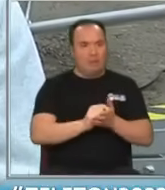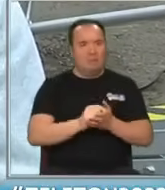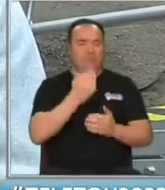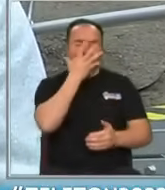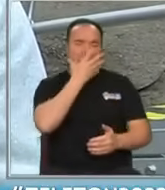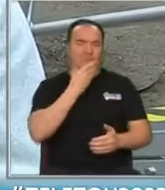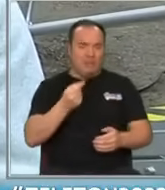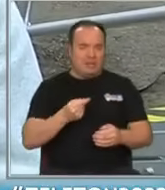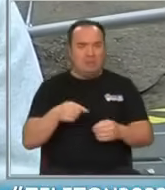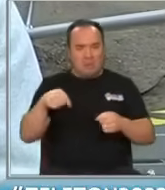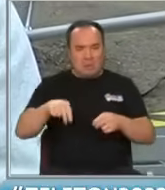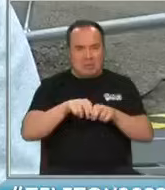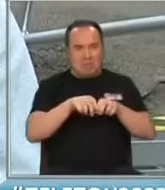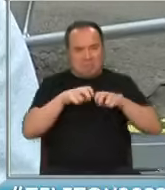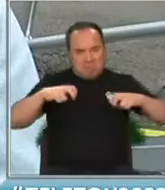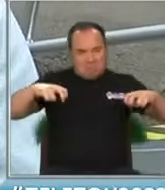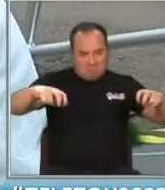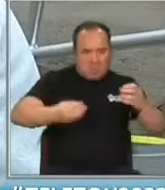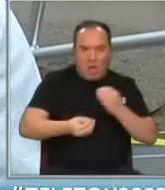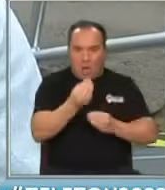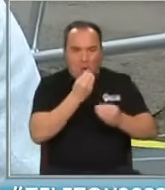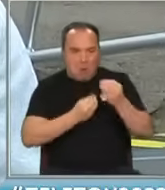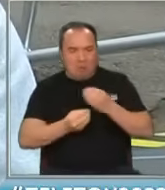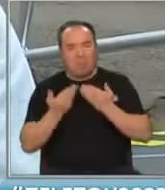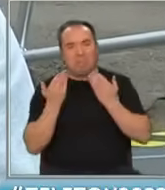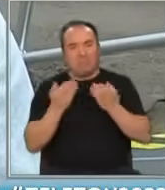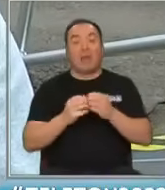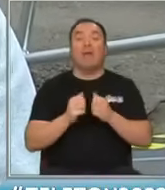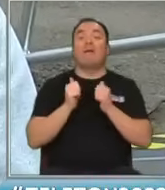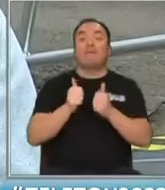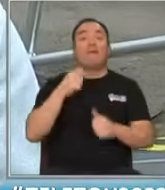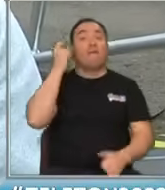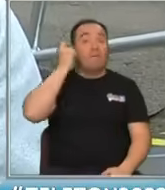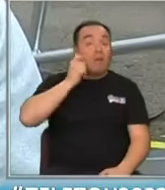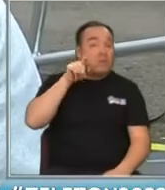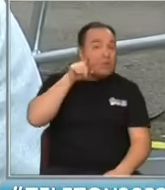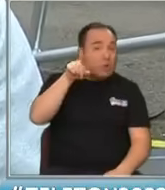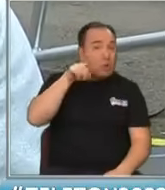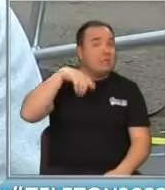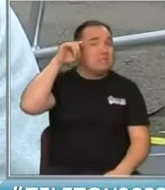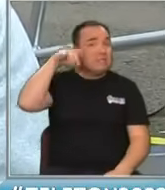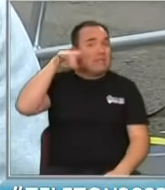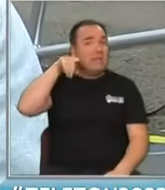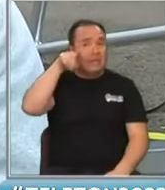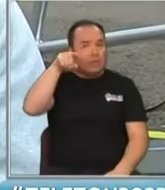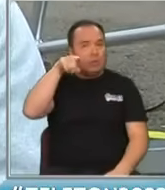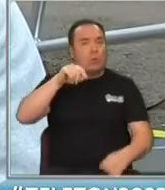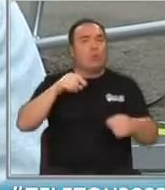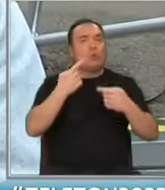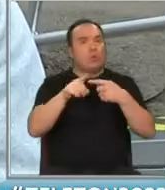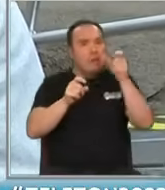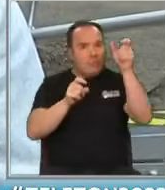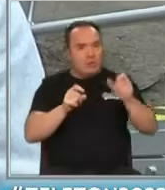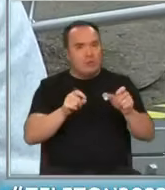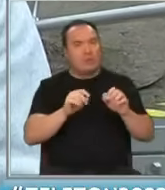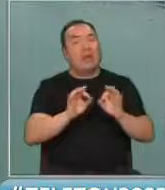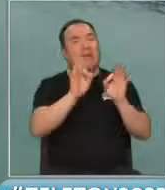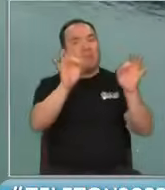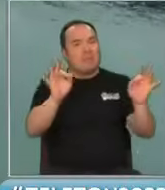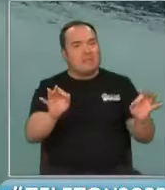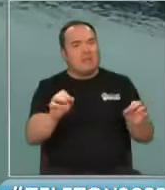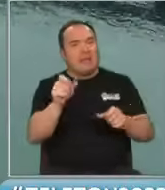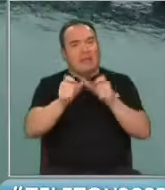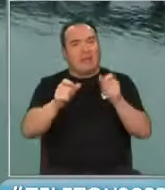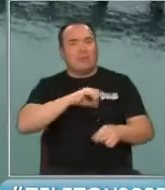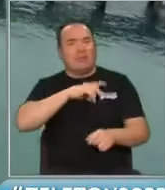la desayunatona acá en Caleta Portales. Don Francisco, yo sé que usted está con alguien muy especial que se ha robado el corazón de todos los chilenos con